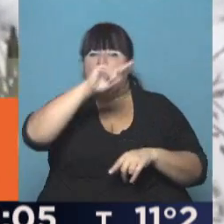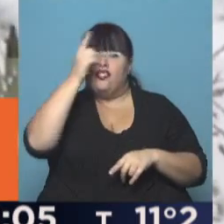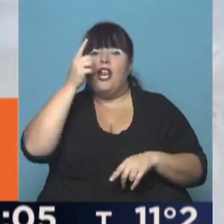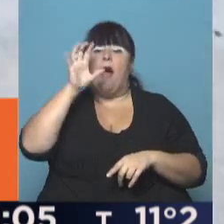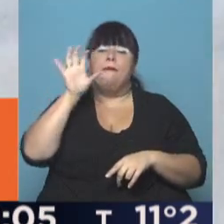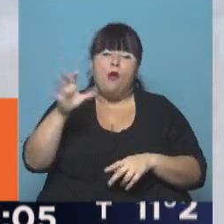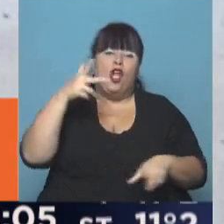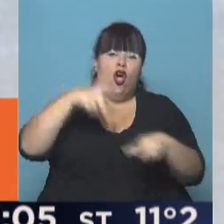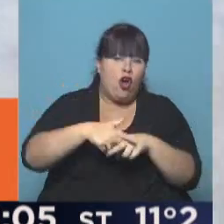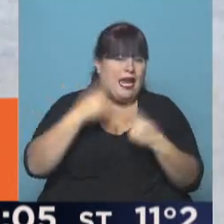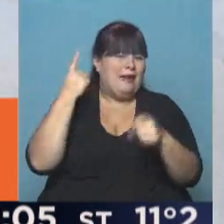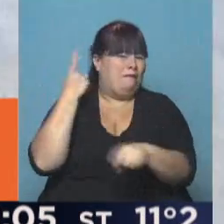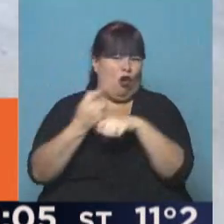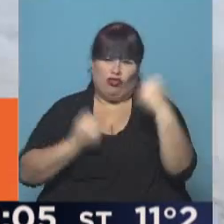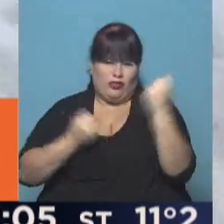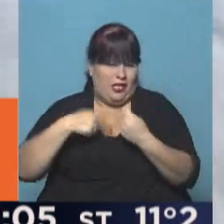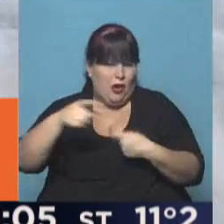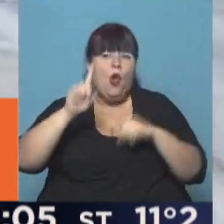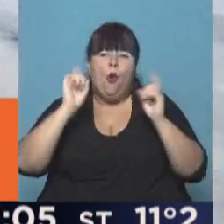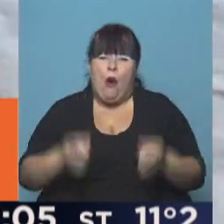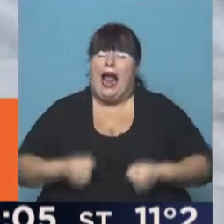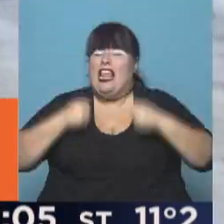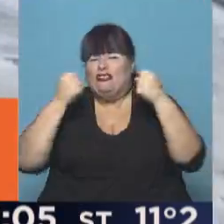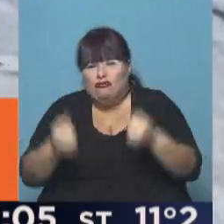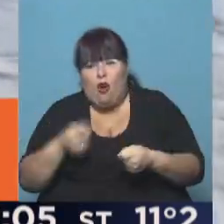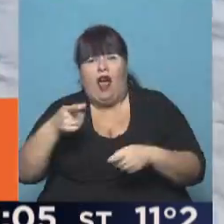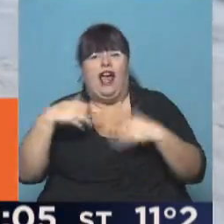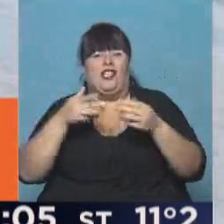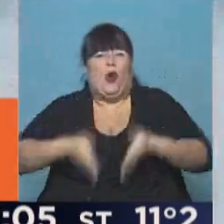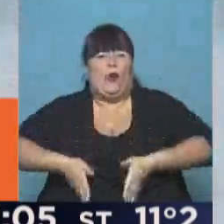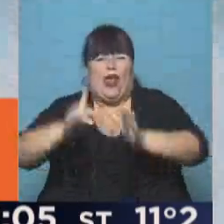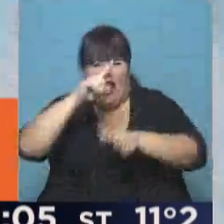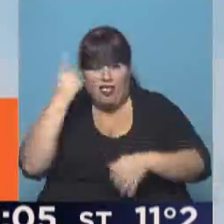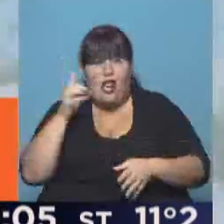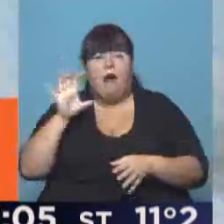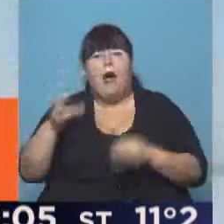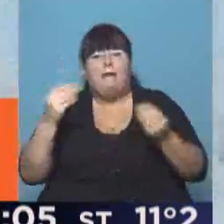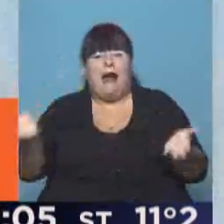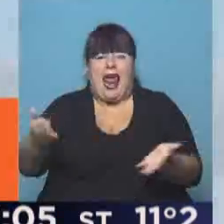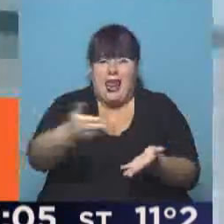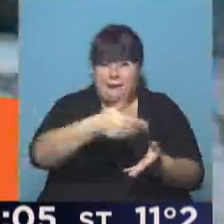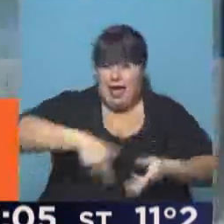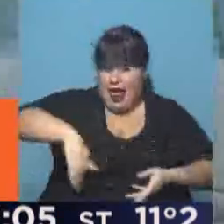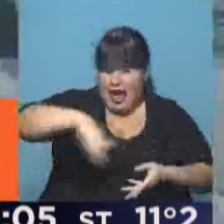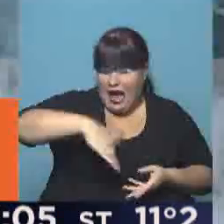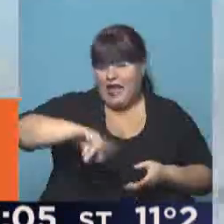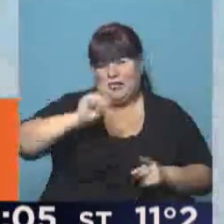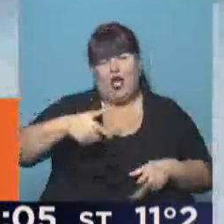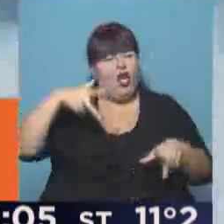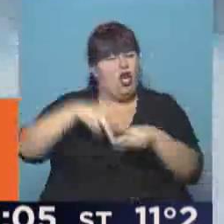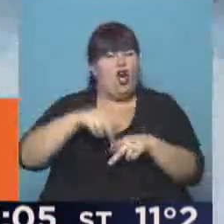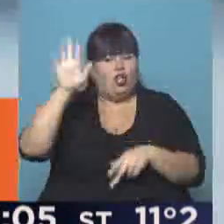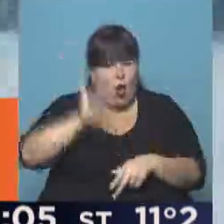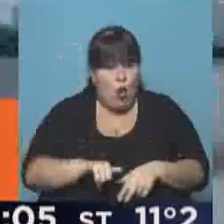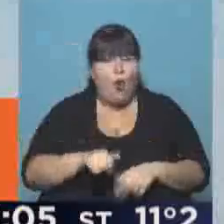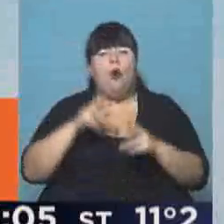provinciales cortadas e intransitables a pesar de los esfuerzos que está realizando Vialidad Nacional y Provincial para despejar la calzada. Hubo cortes